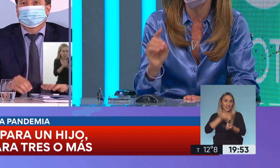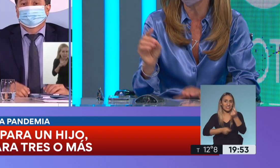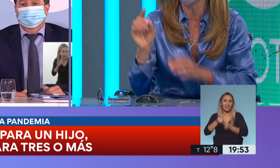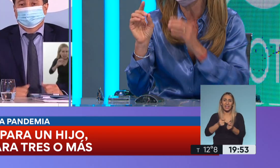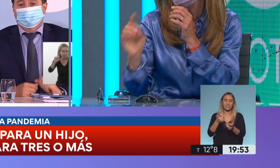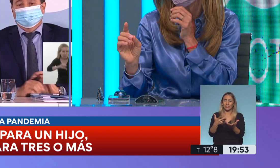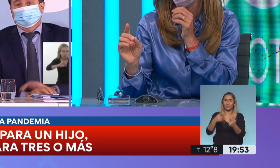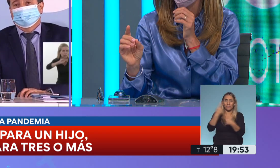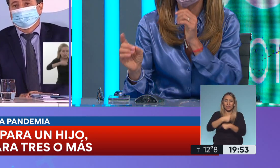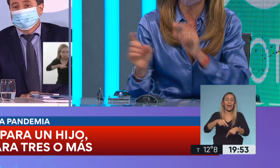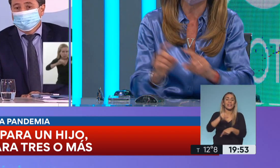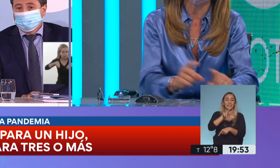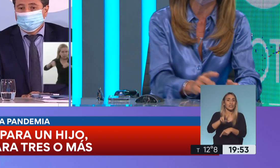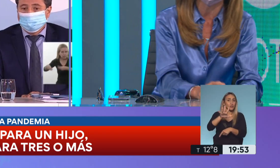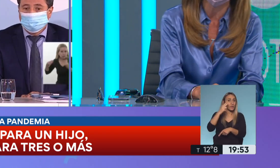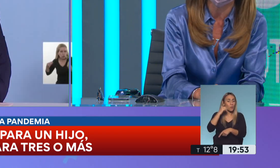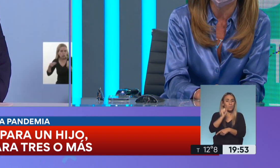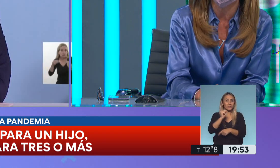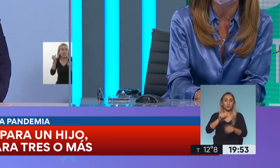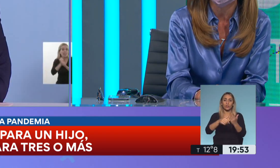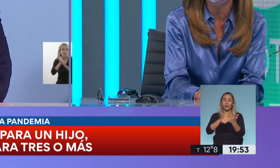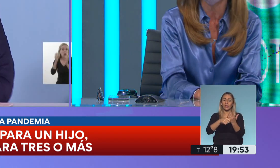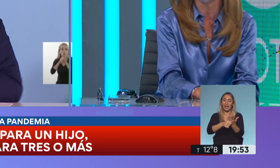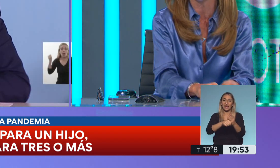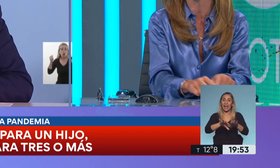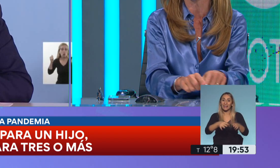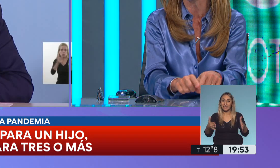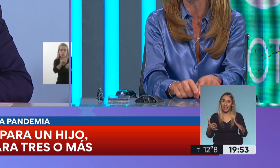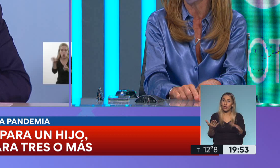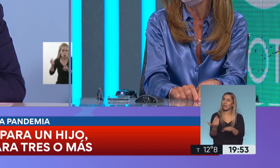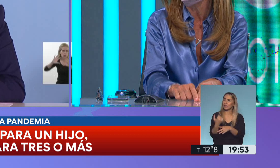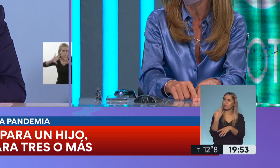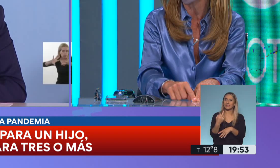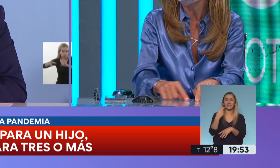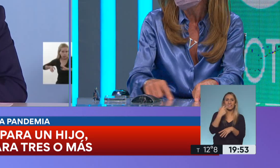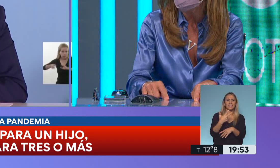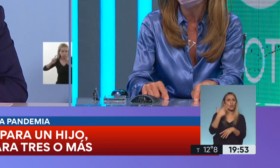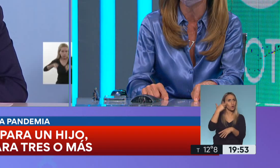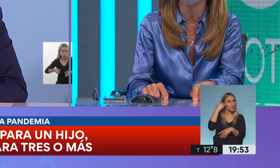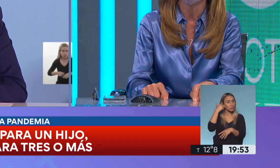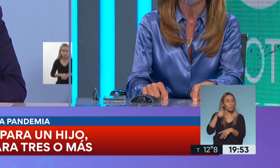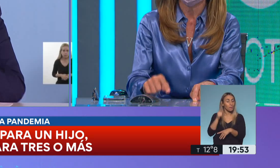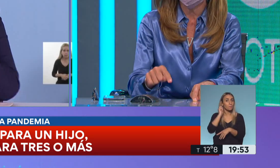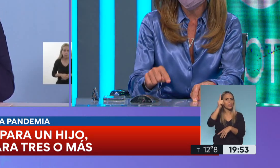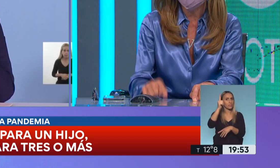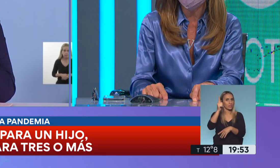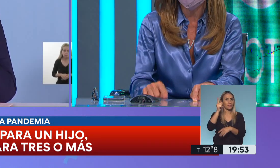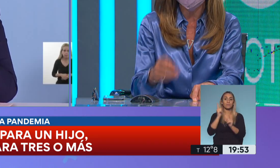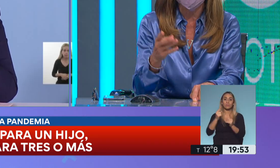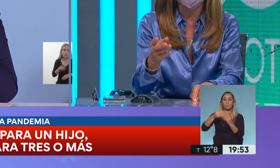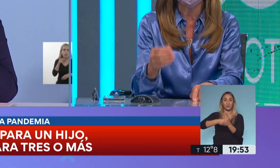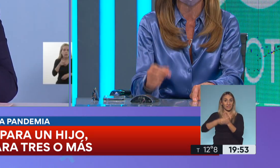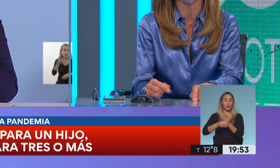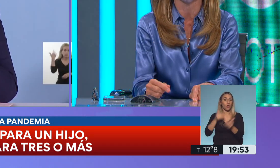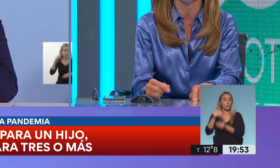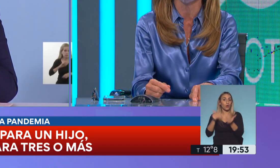359 pesos el asado. Sí. Fíjense que el último acuerdo de precios con el asado estaba en 3.99, o sea, logró el equipo del Ministerio Productivo,